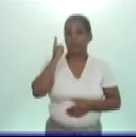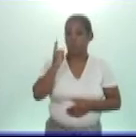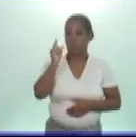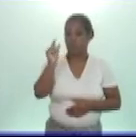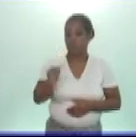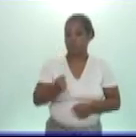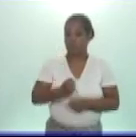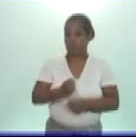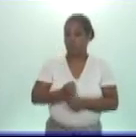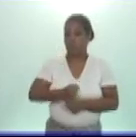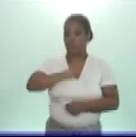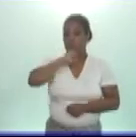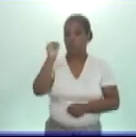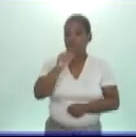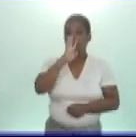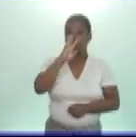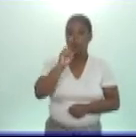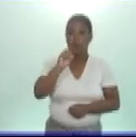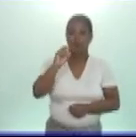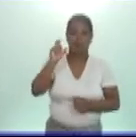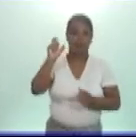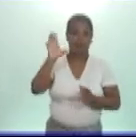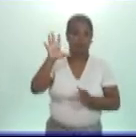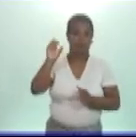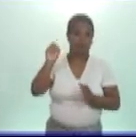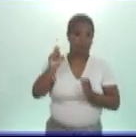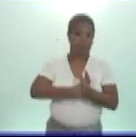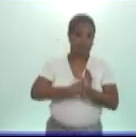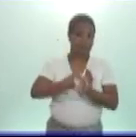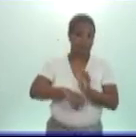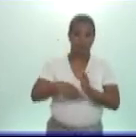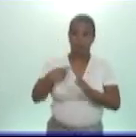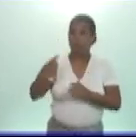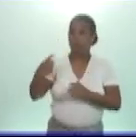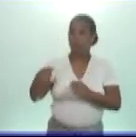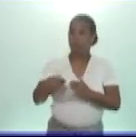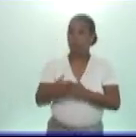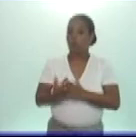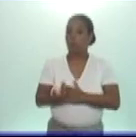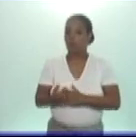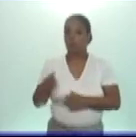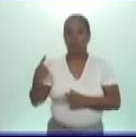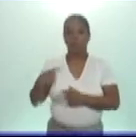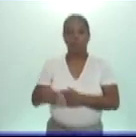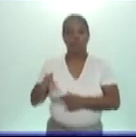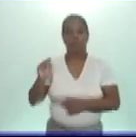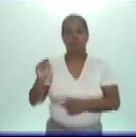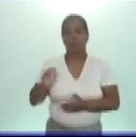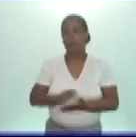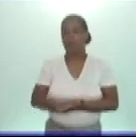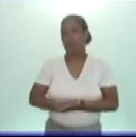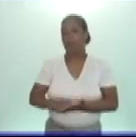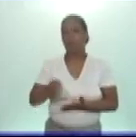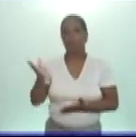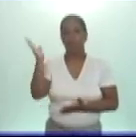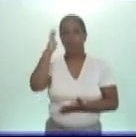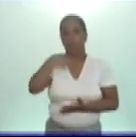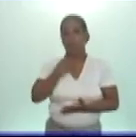con 50 centavos diario? Y del otro no se me dice nada, no tengo ninguna